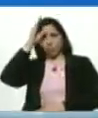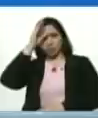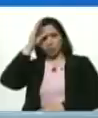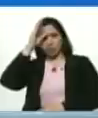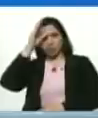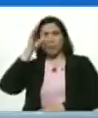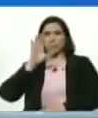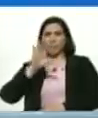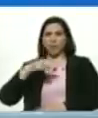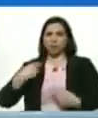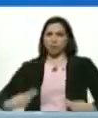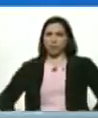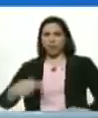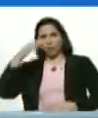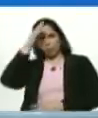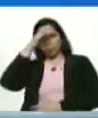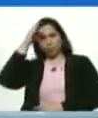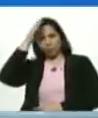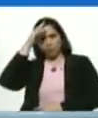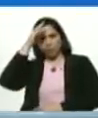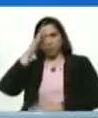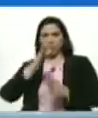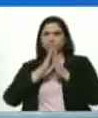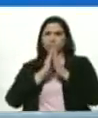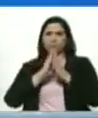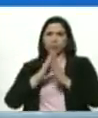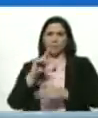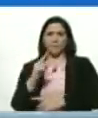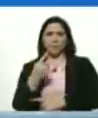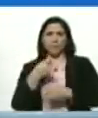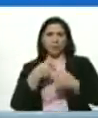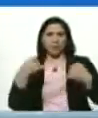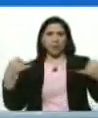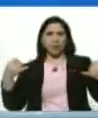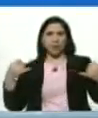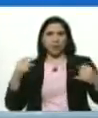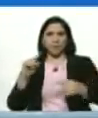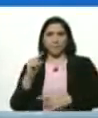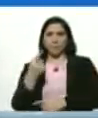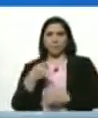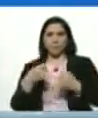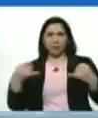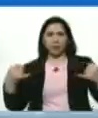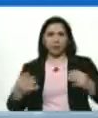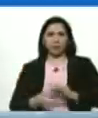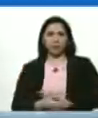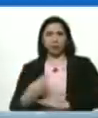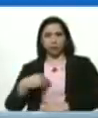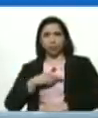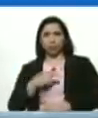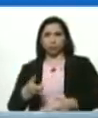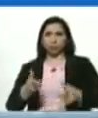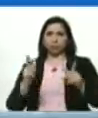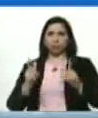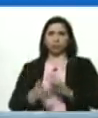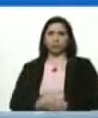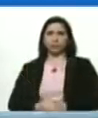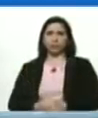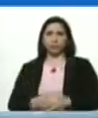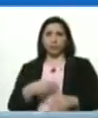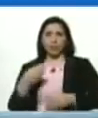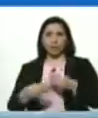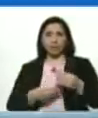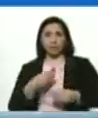patria humana conciencia conciencia primera línea pues la primera línea la hemos cumplido hacer